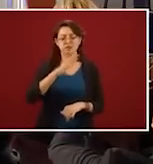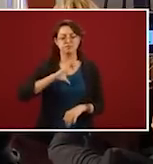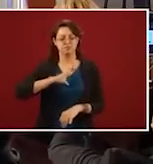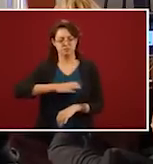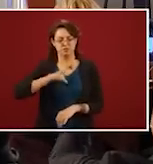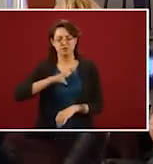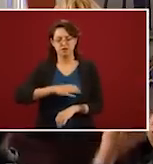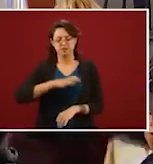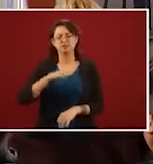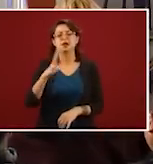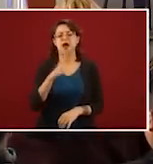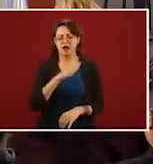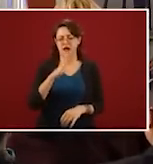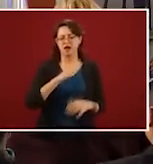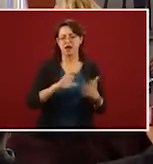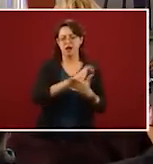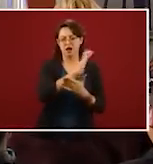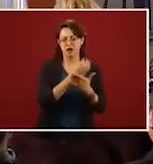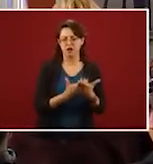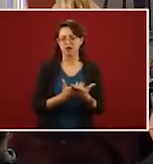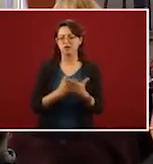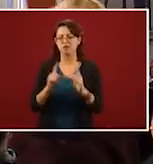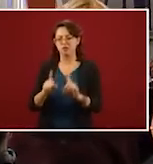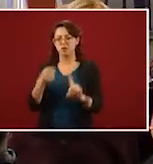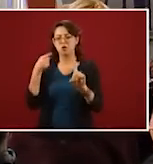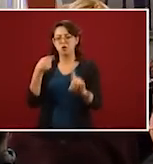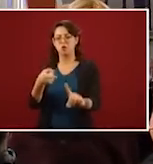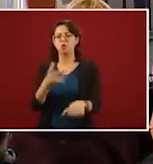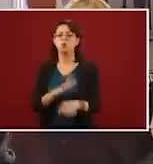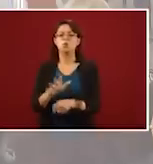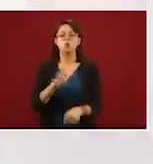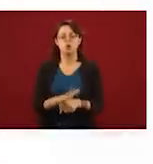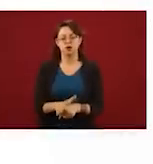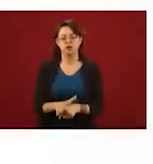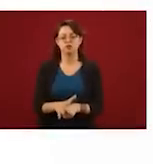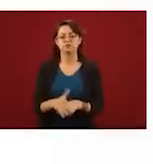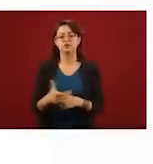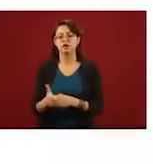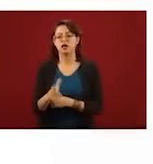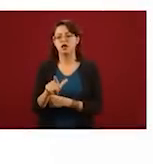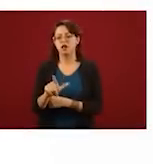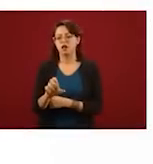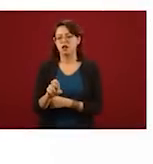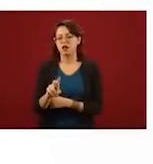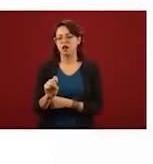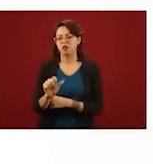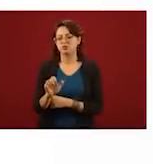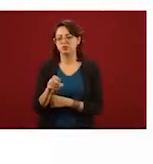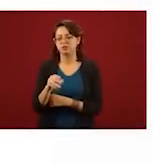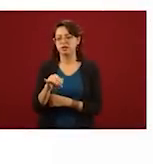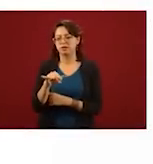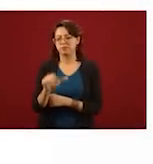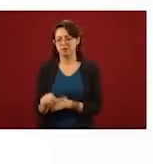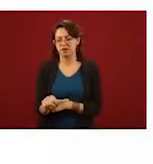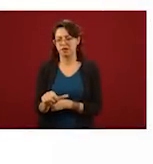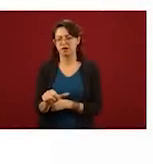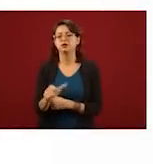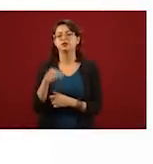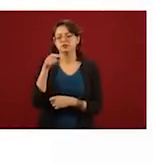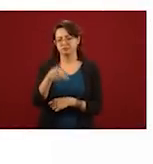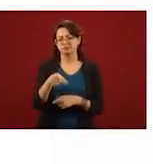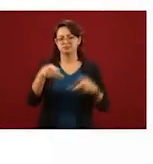cáncer. Particularmente, el foco ha sido el tratamiento de la leucemia linfoblástica aguda. El proveedor ha